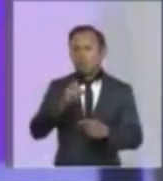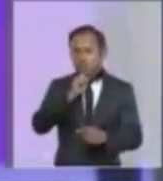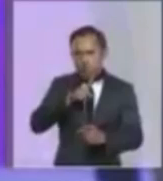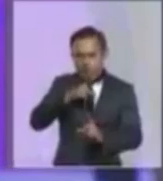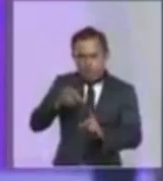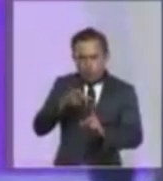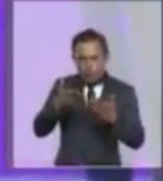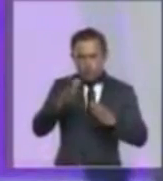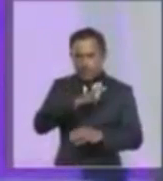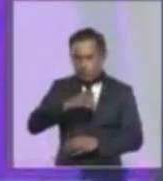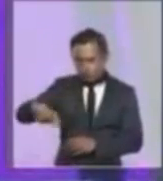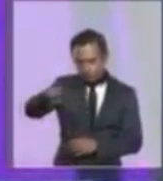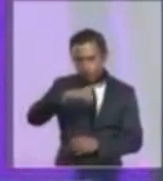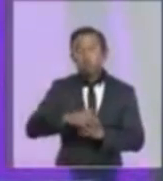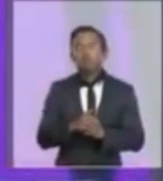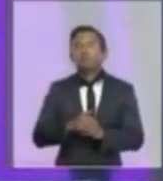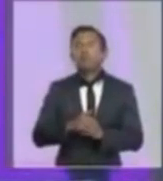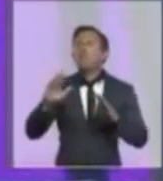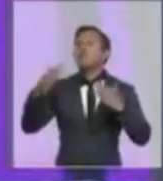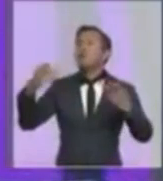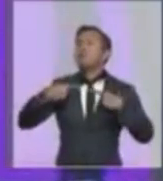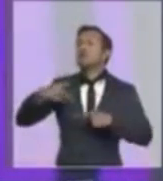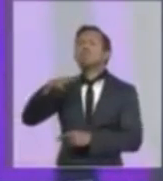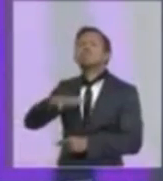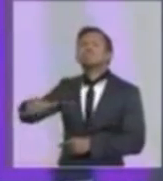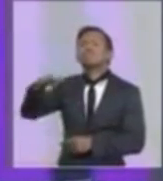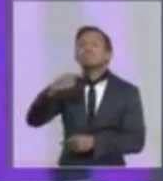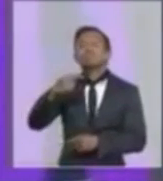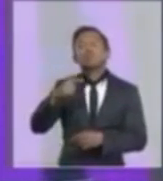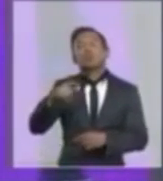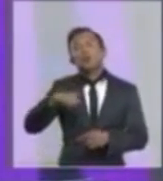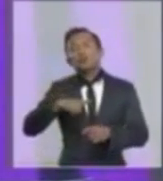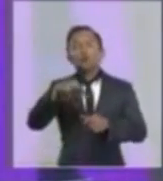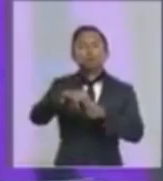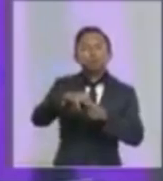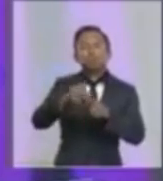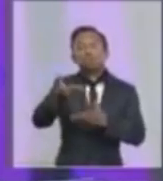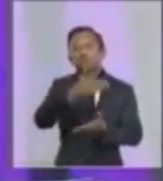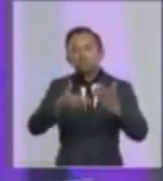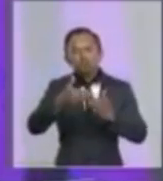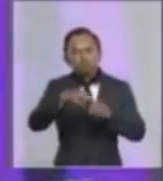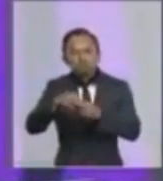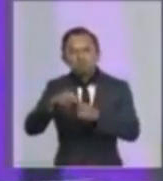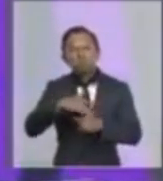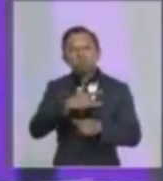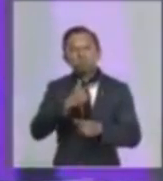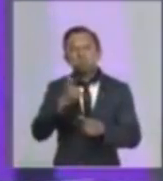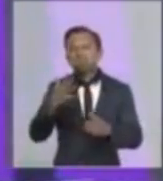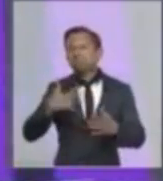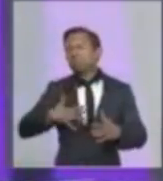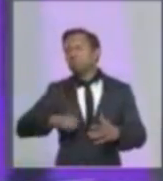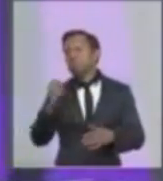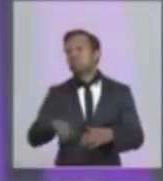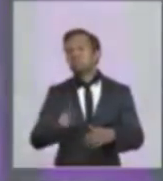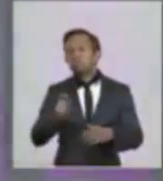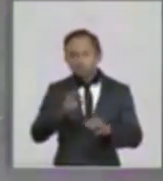ciudadanía, por muchas razones, está desencantada de la democracia. Así lo indican los resultados del Latinobarómetro, que revela que solo el 56%